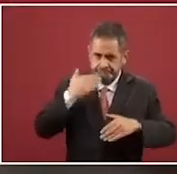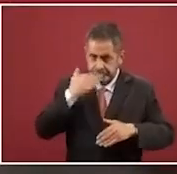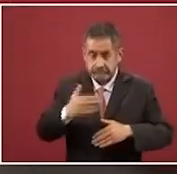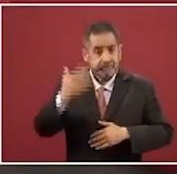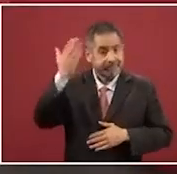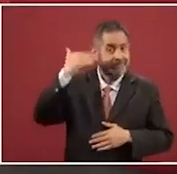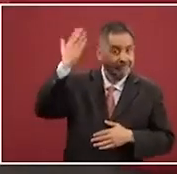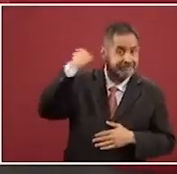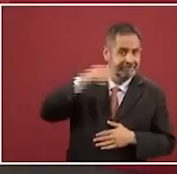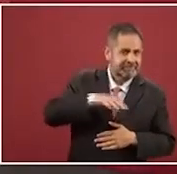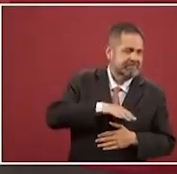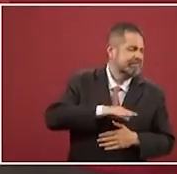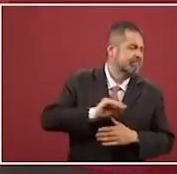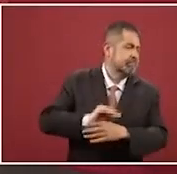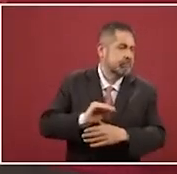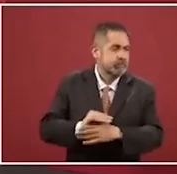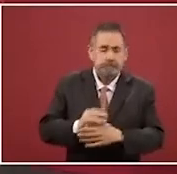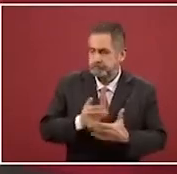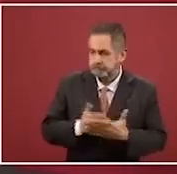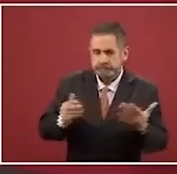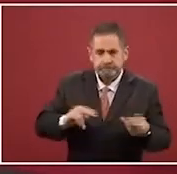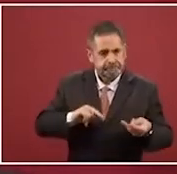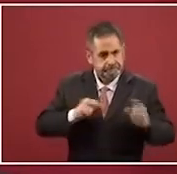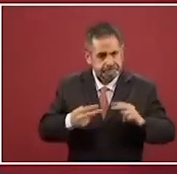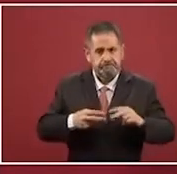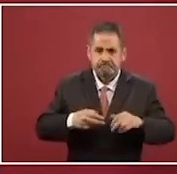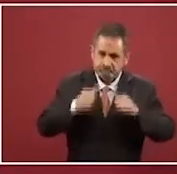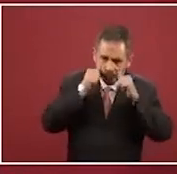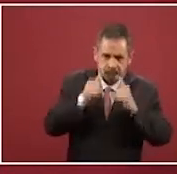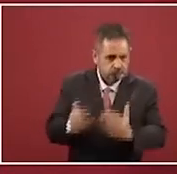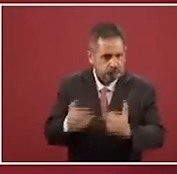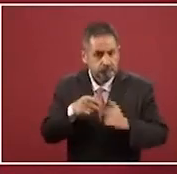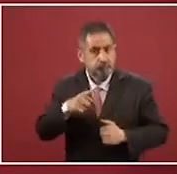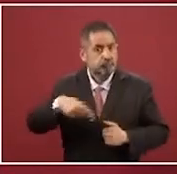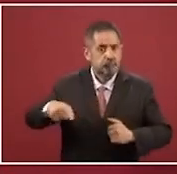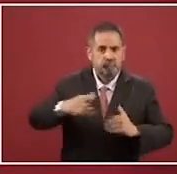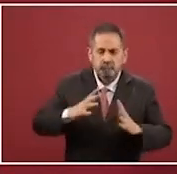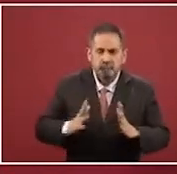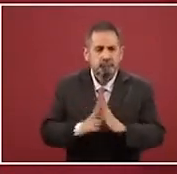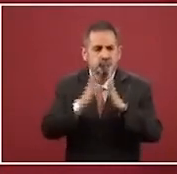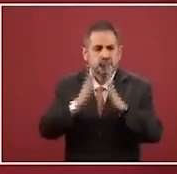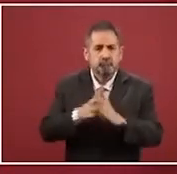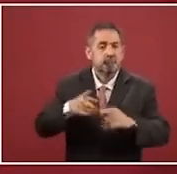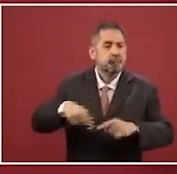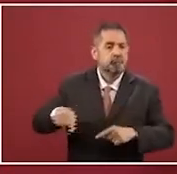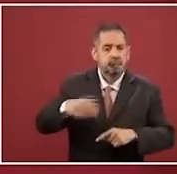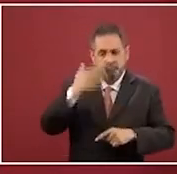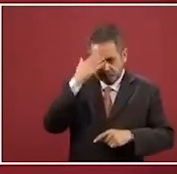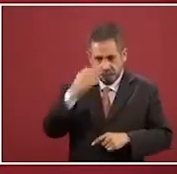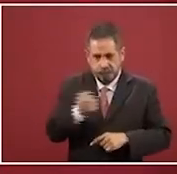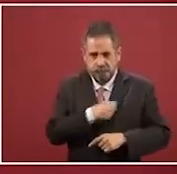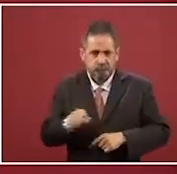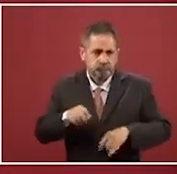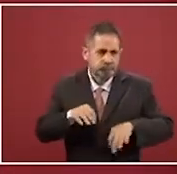marginados, y ahora ellos son los que están